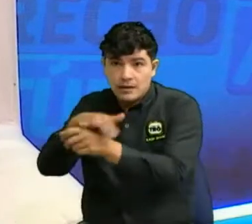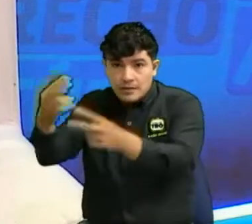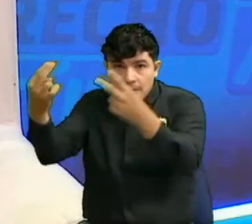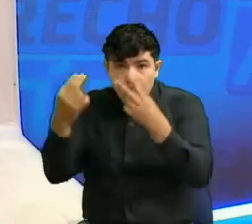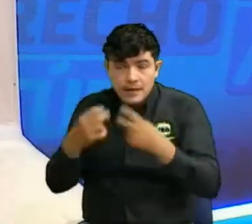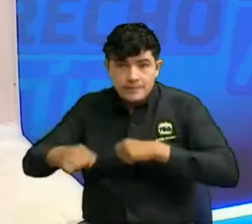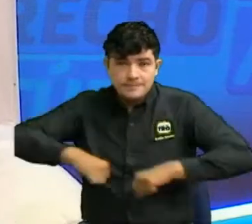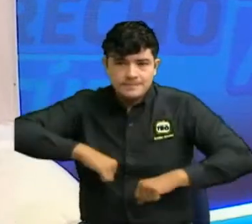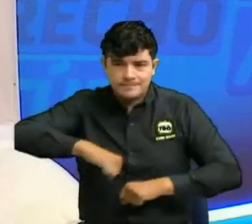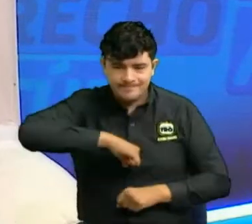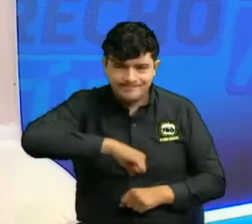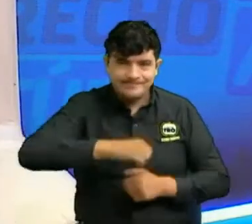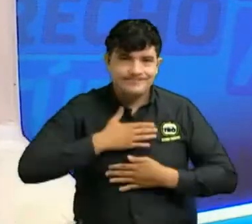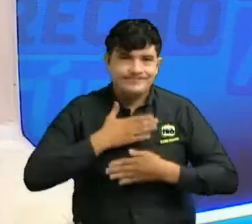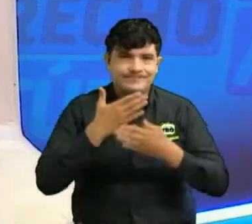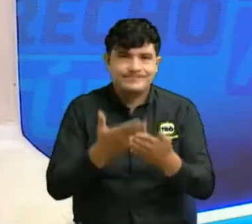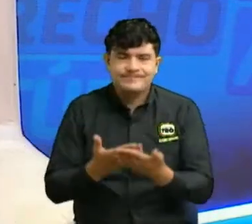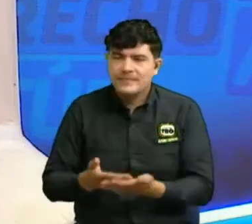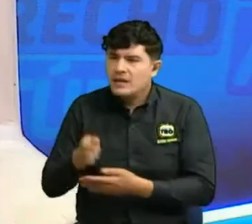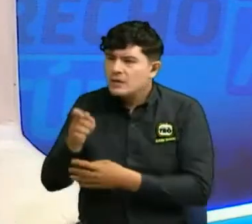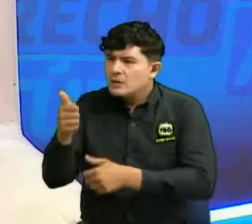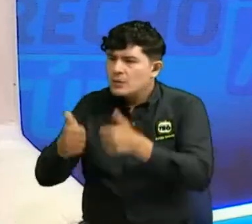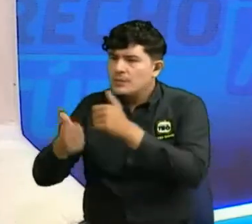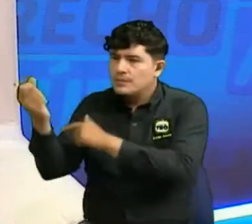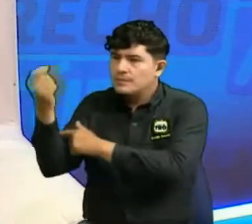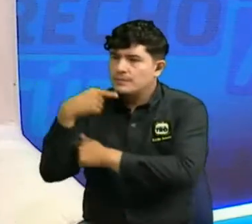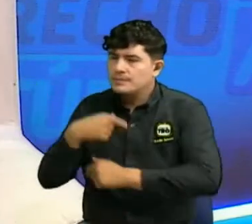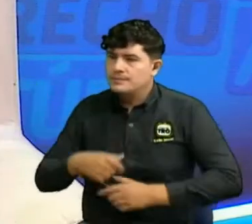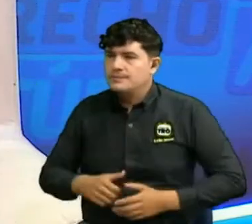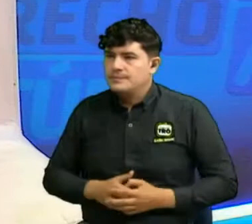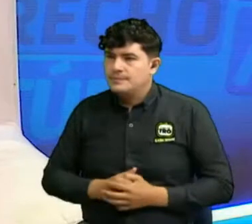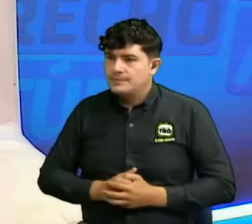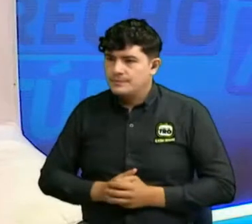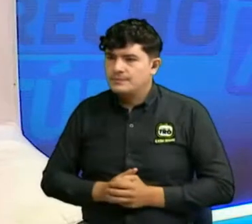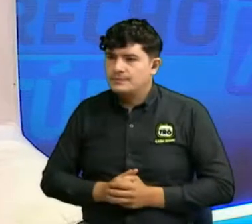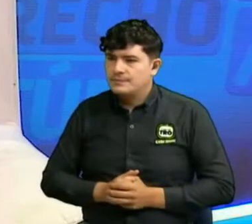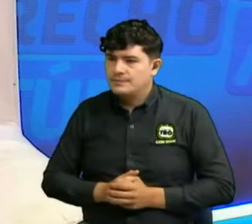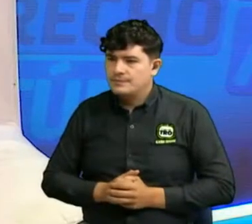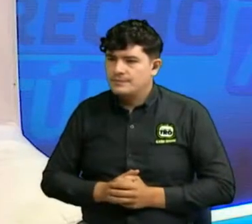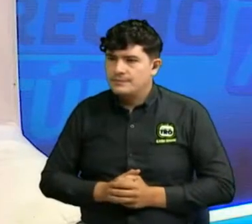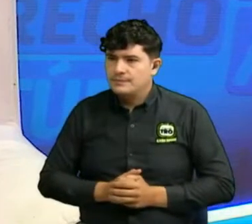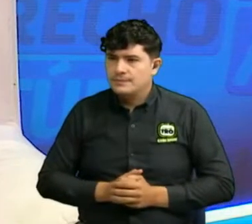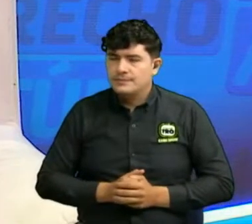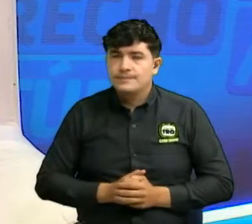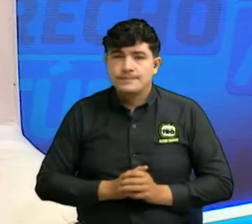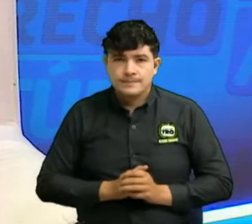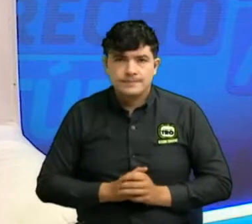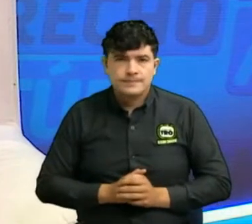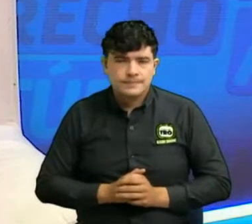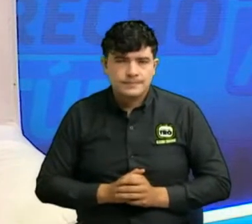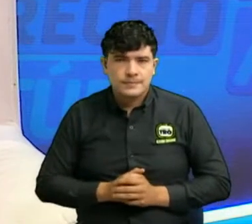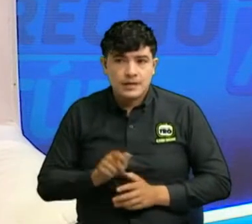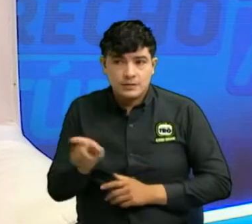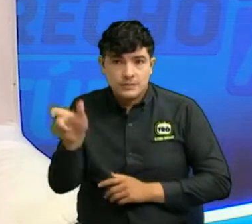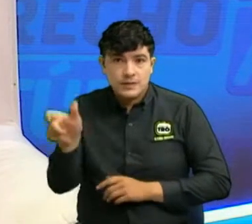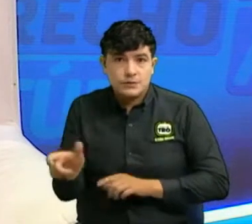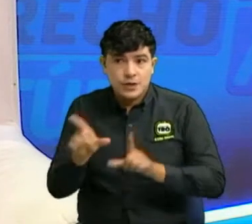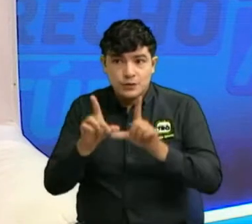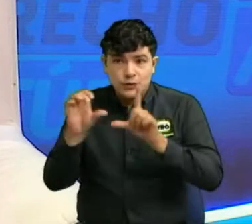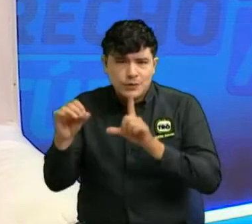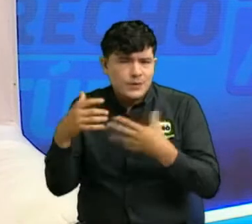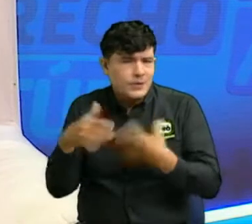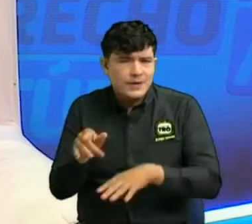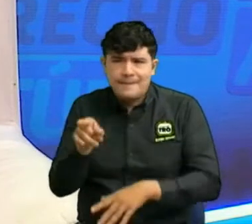están ahí sintonizadas con nosotros. Doña Flor, ¿cuál es la pregunta que usted tiene para nuestro especialista? Pues como está el doctor hoy, que